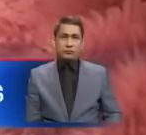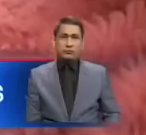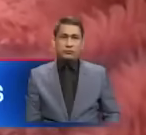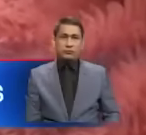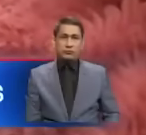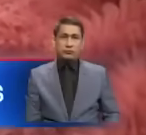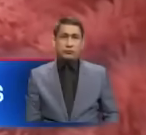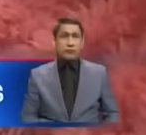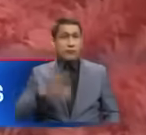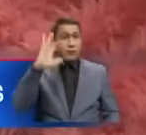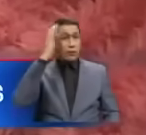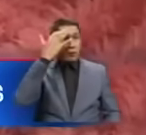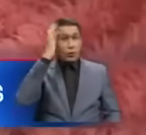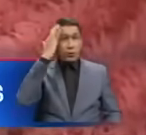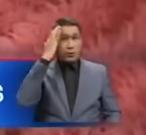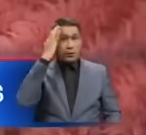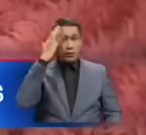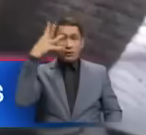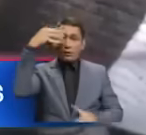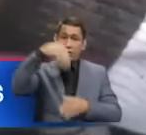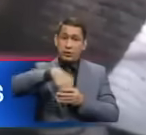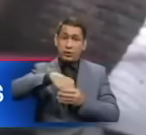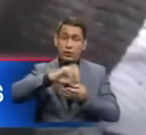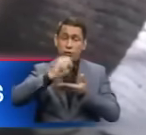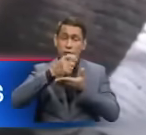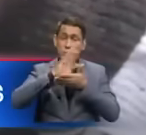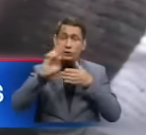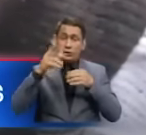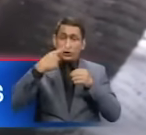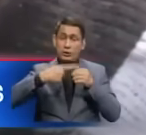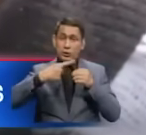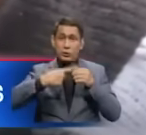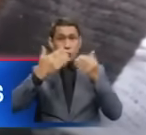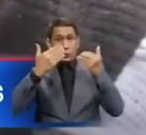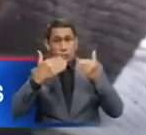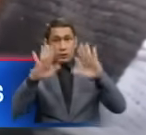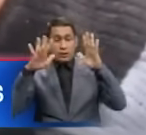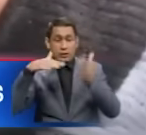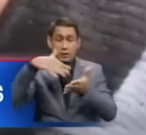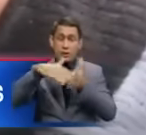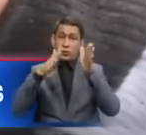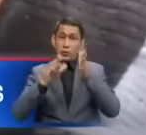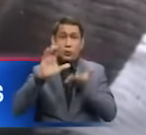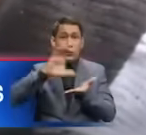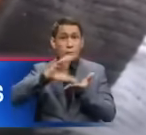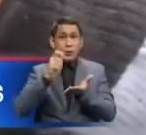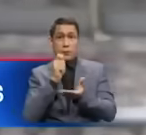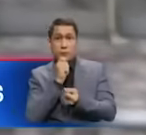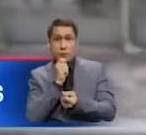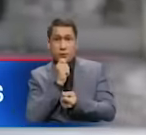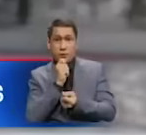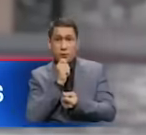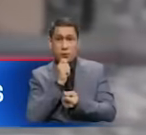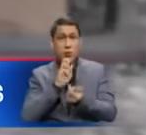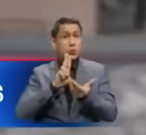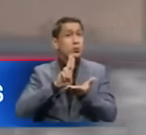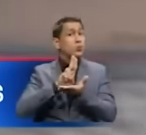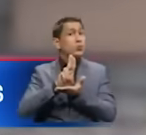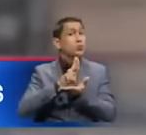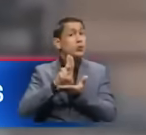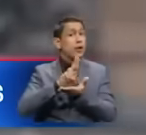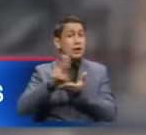Nuevamente las alarmas se encendieron al suroriente de Quito, luego de que supuestamente alumnos de un colegio privado habrían usado